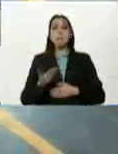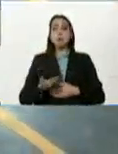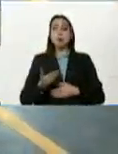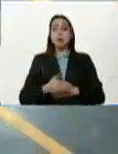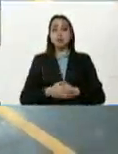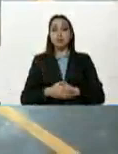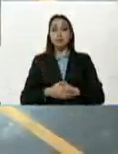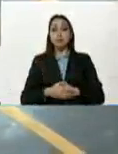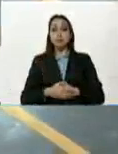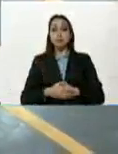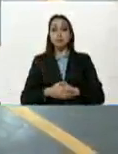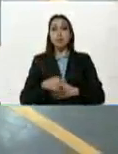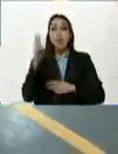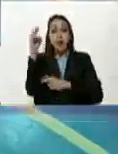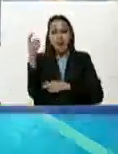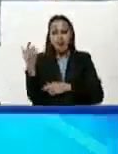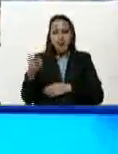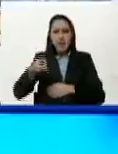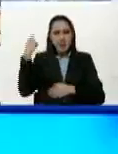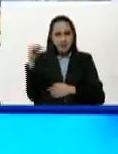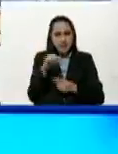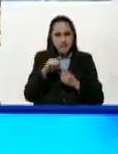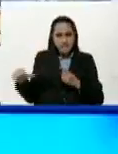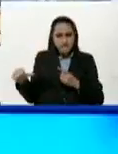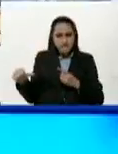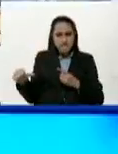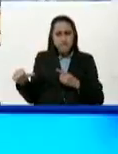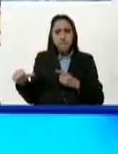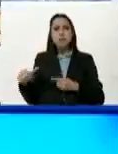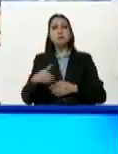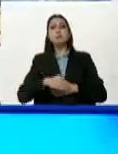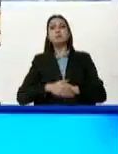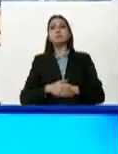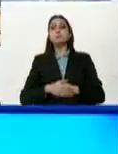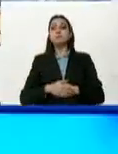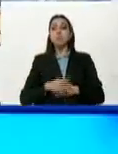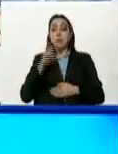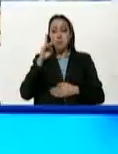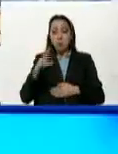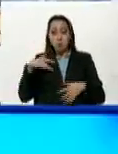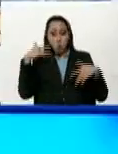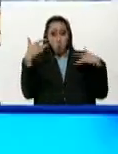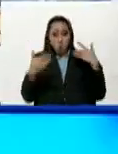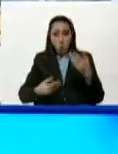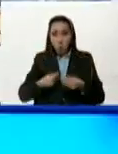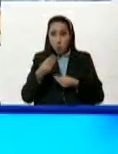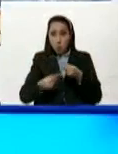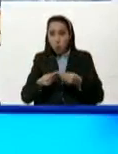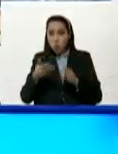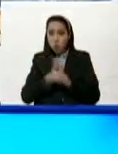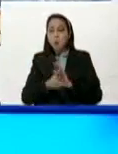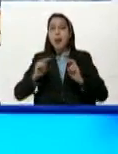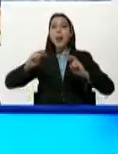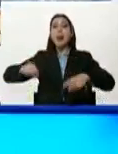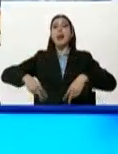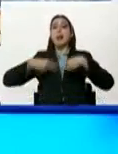el viernes de la semana pasada se dio el proceso de re expresión